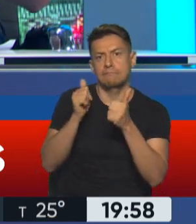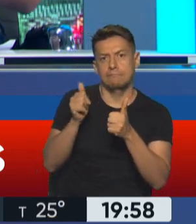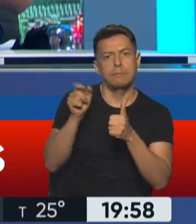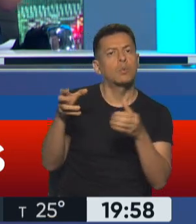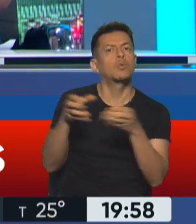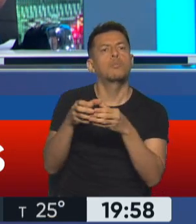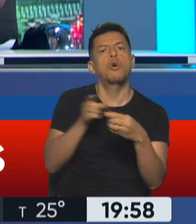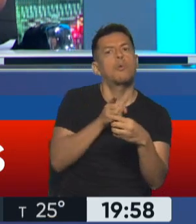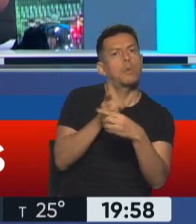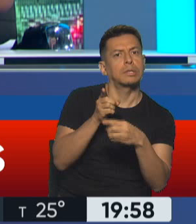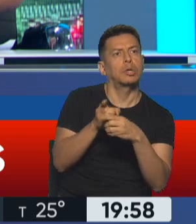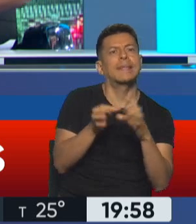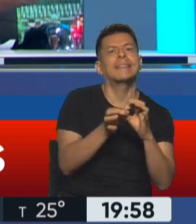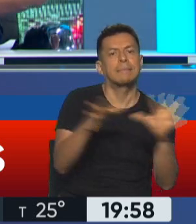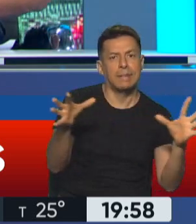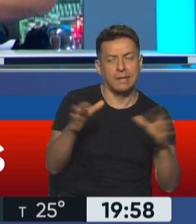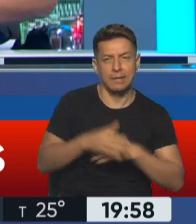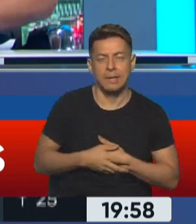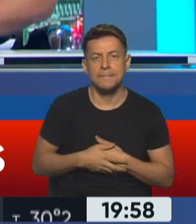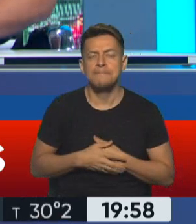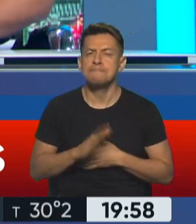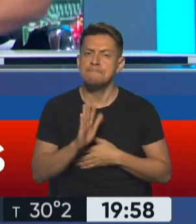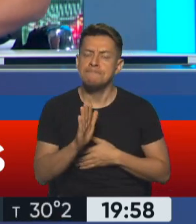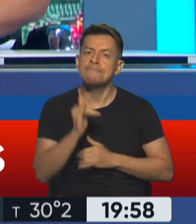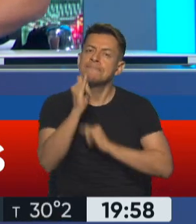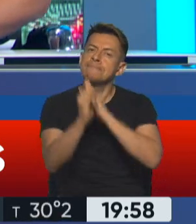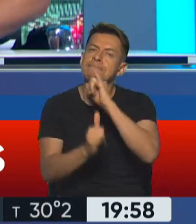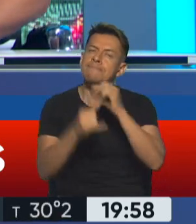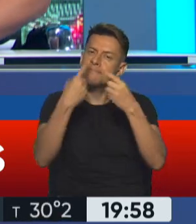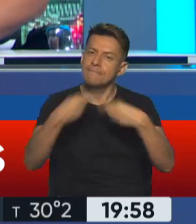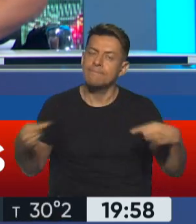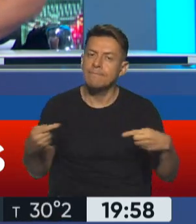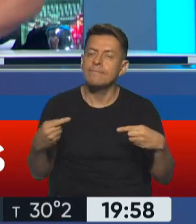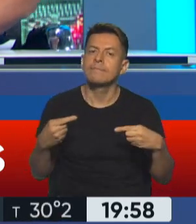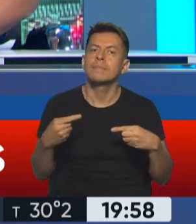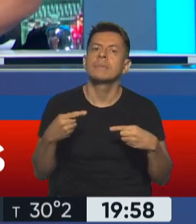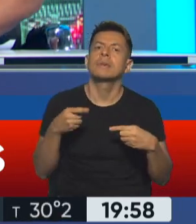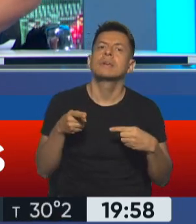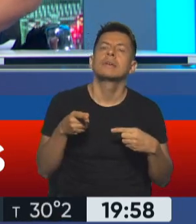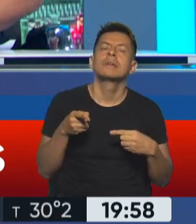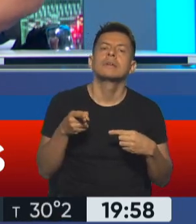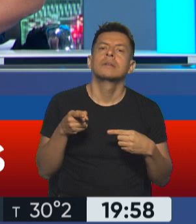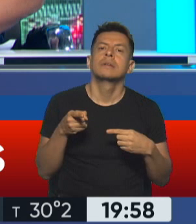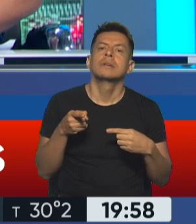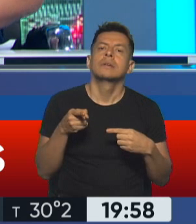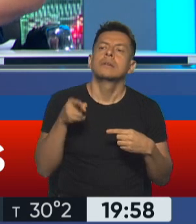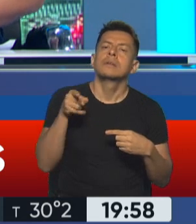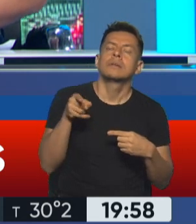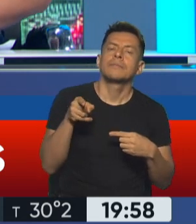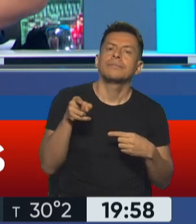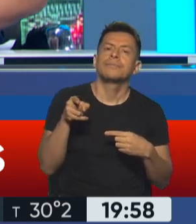partidos opositores independientes. Ajá. Ahora, quiero mencionar algunas cuestiones. ¿Qué era lo que tenía de excepcional o de